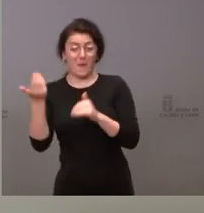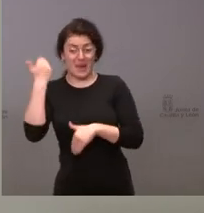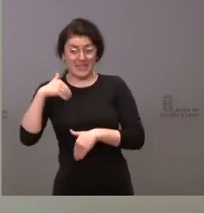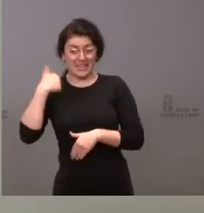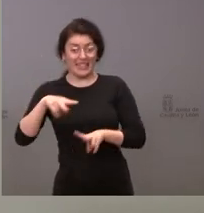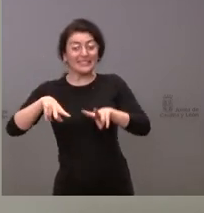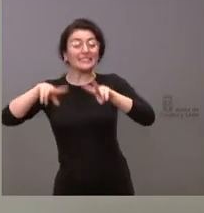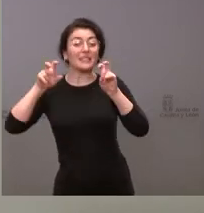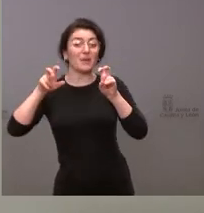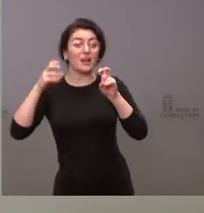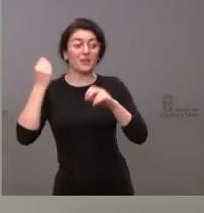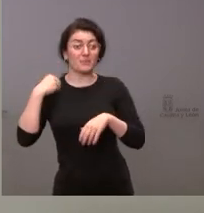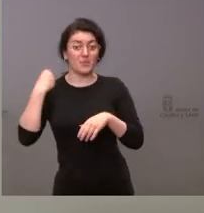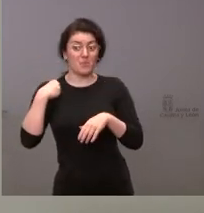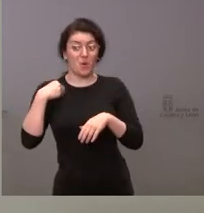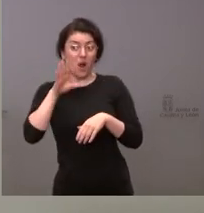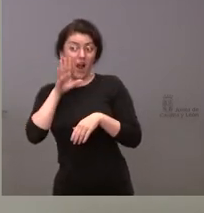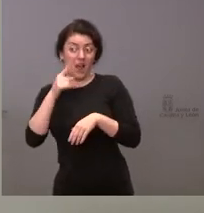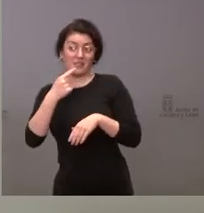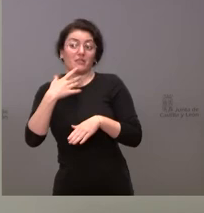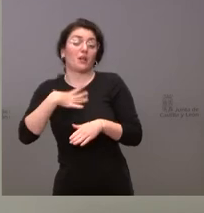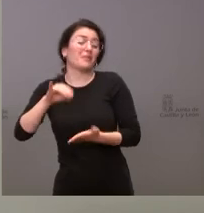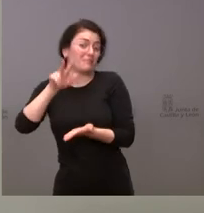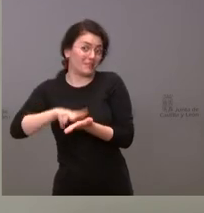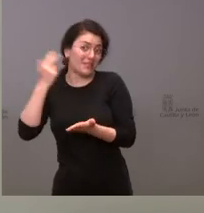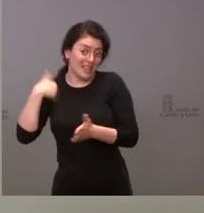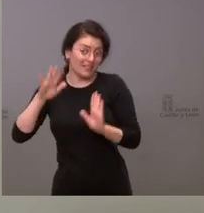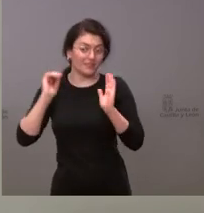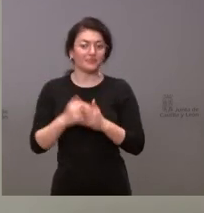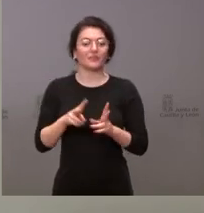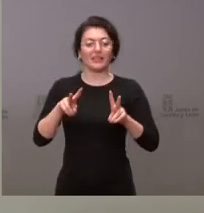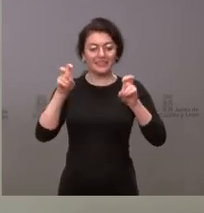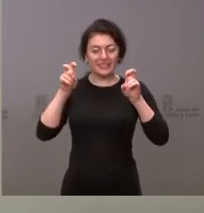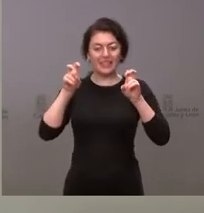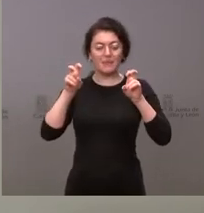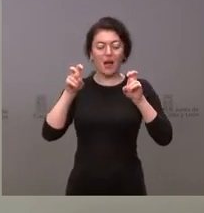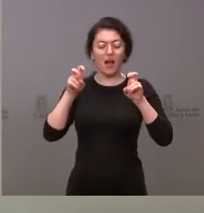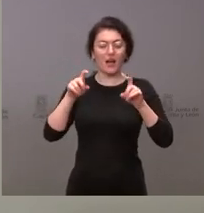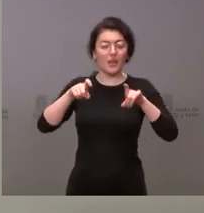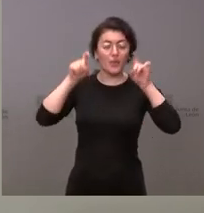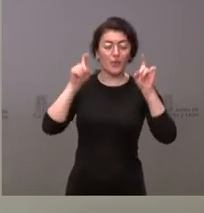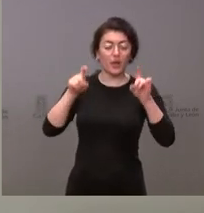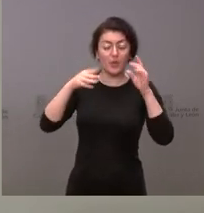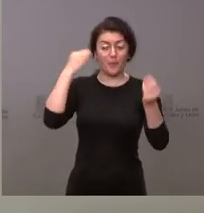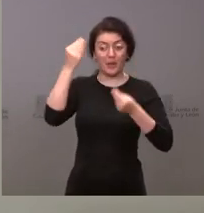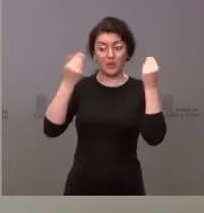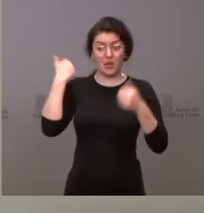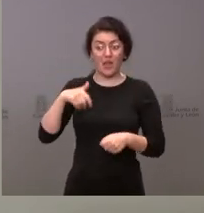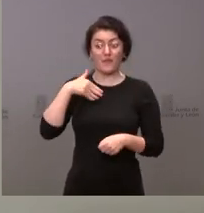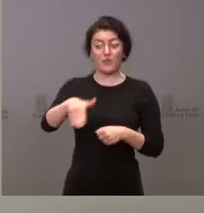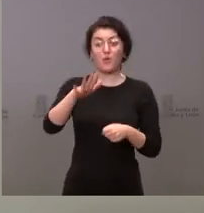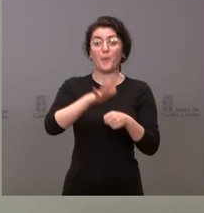con el asunto que usted plantea y en el ámbito de la educación yo creo que será el próximo martes cuando el